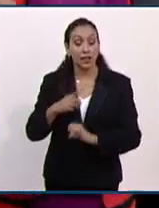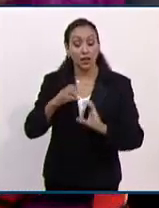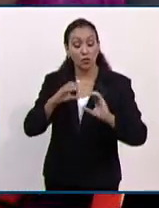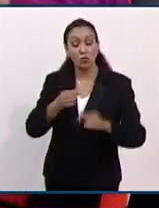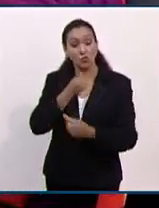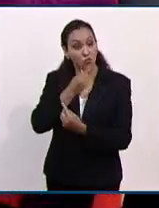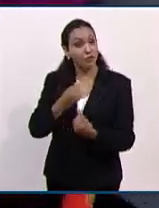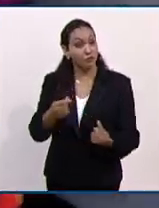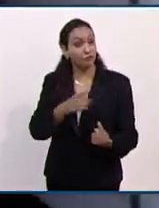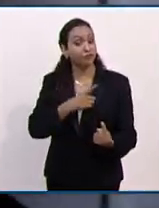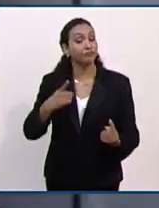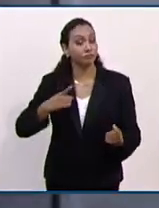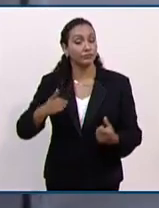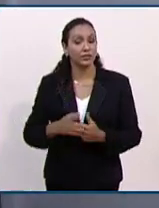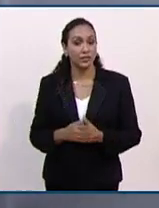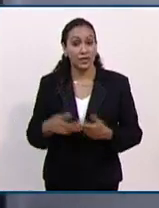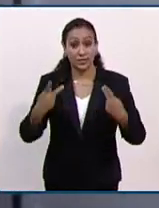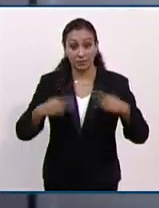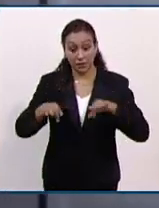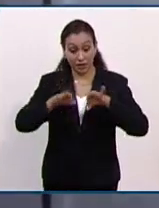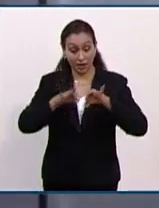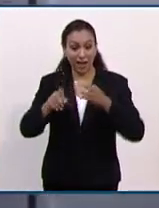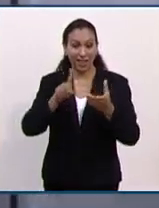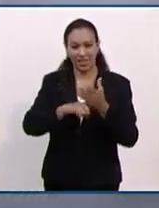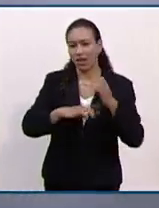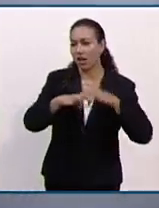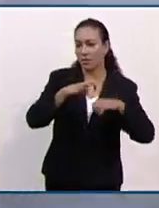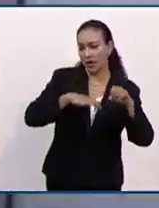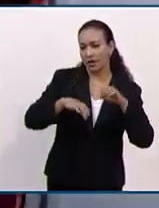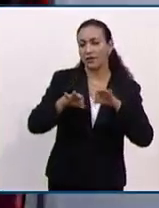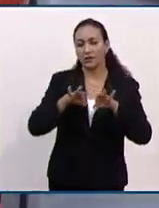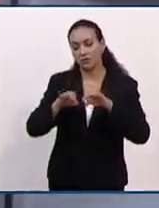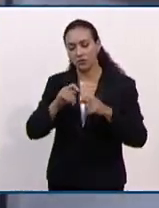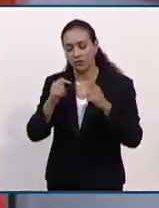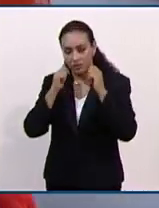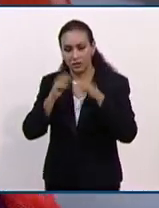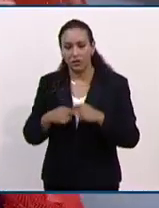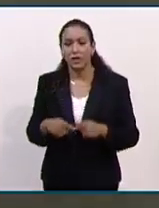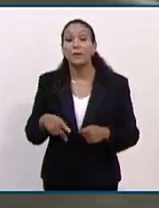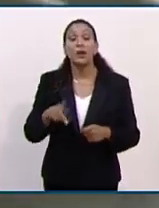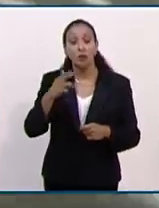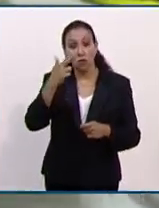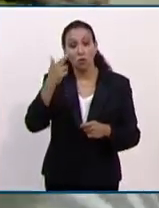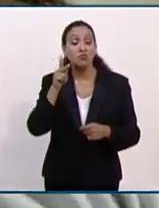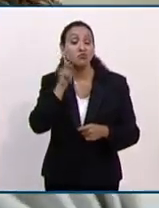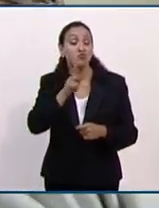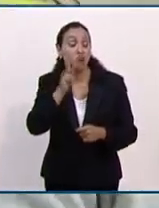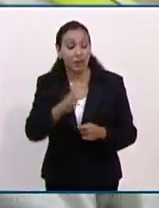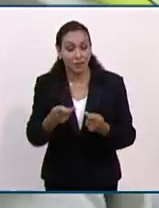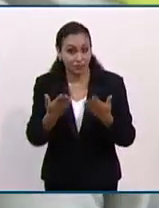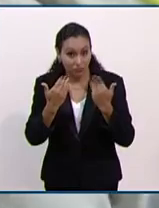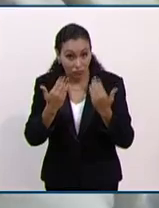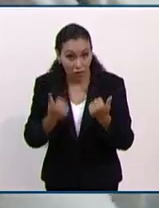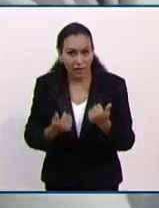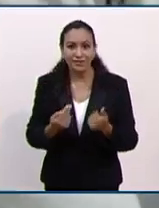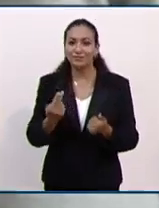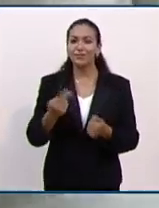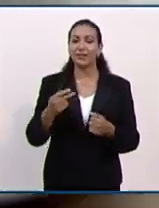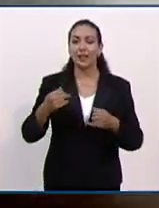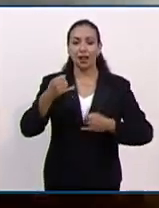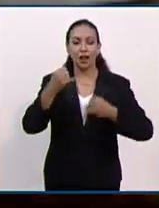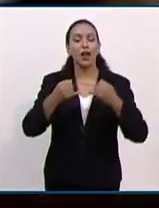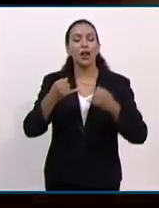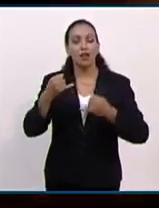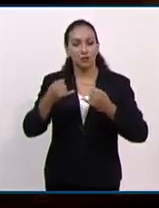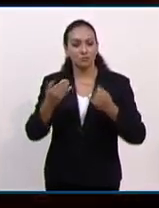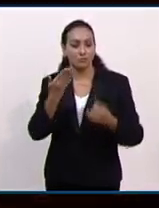infancia, emplear la perspectiva de género, en caso de no contar con pruebas suficientes, buscar y pedir las pruebas necesarias